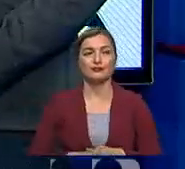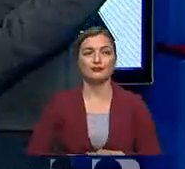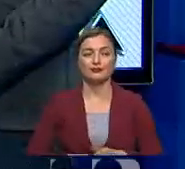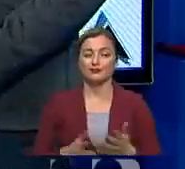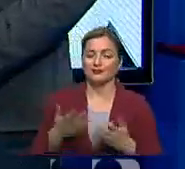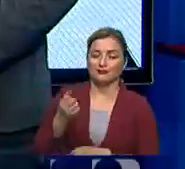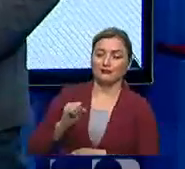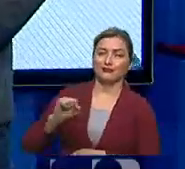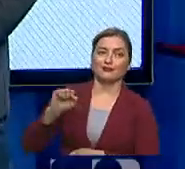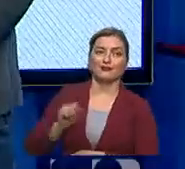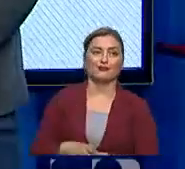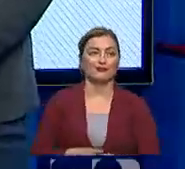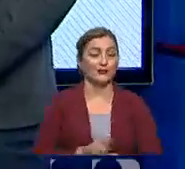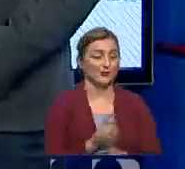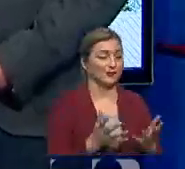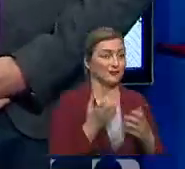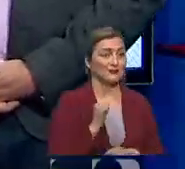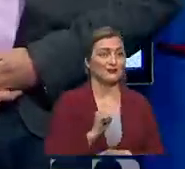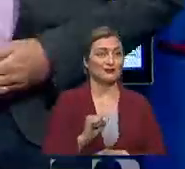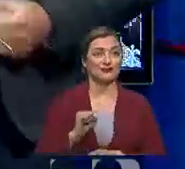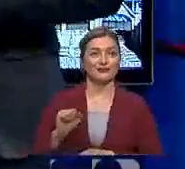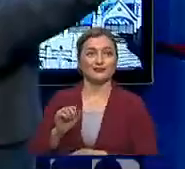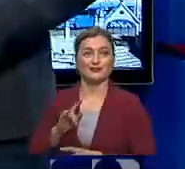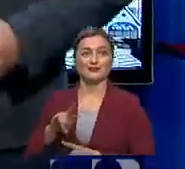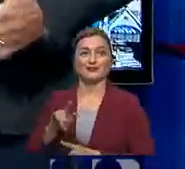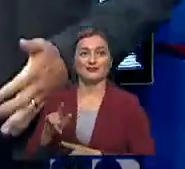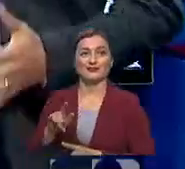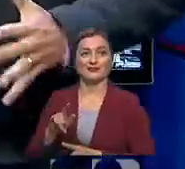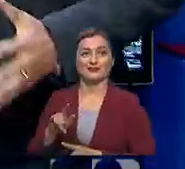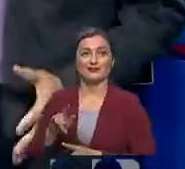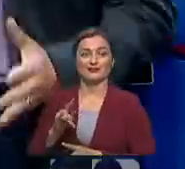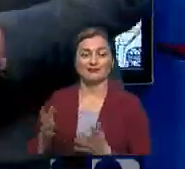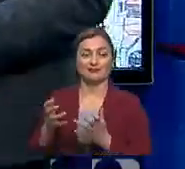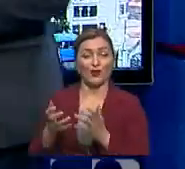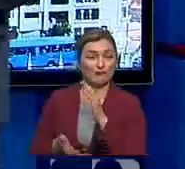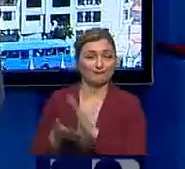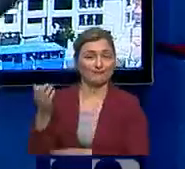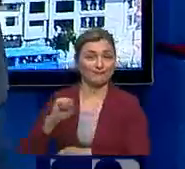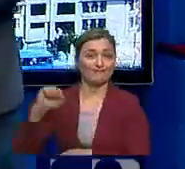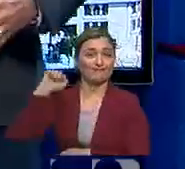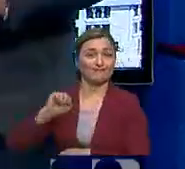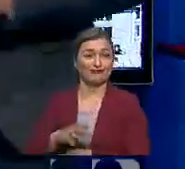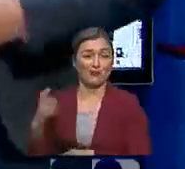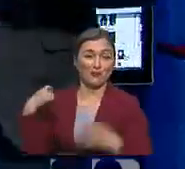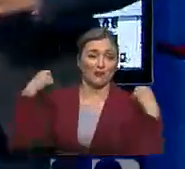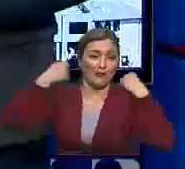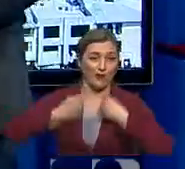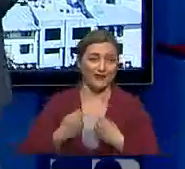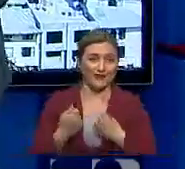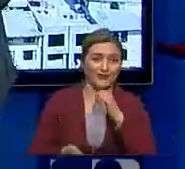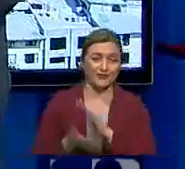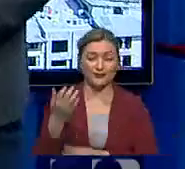de viajar. Eso te va a preguntar, ¿quieres viajar? Yo veo ahí el aeropuerto y digo... Me voy. Arreglo vamos, maleta. Vamos, a donde